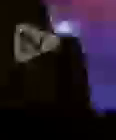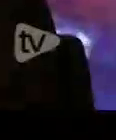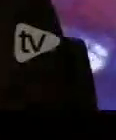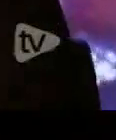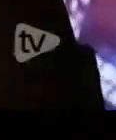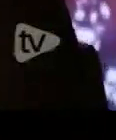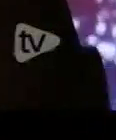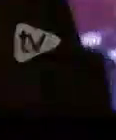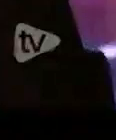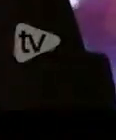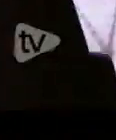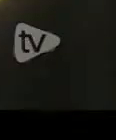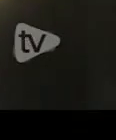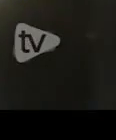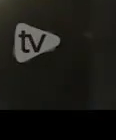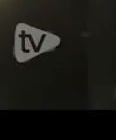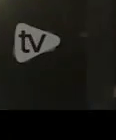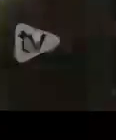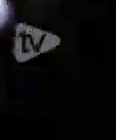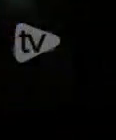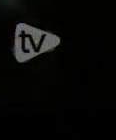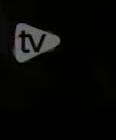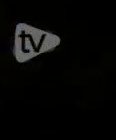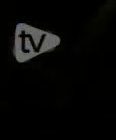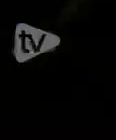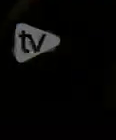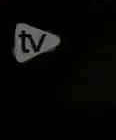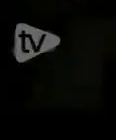Con la seriedad y calidad que nos caracteriza.